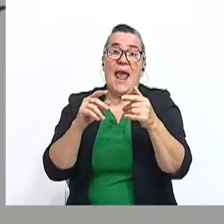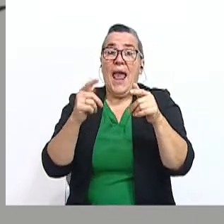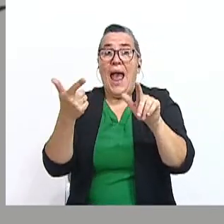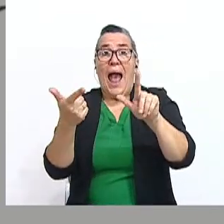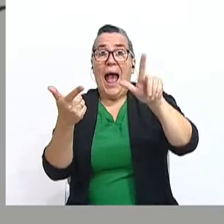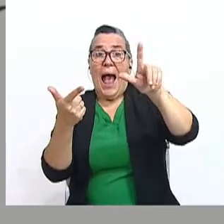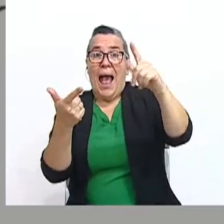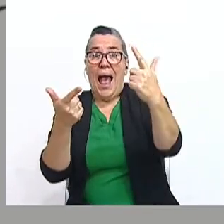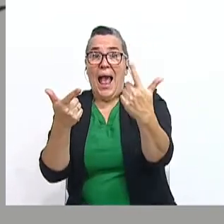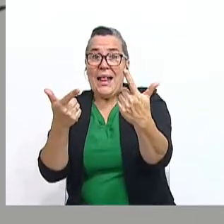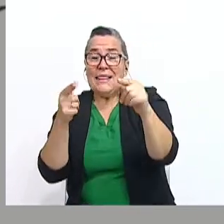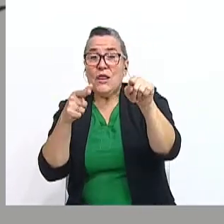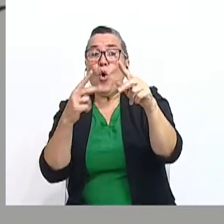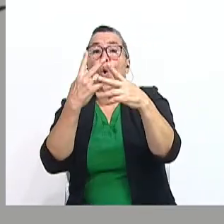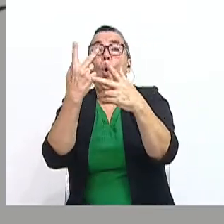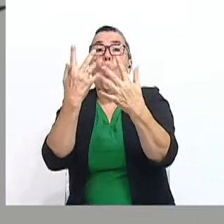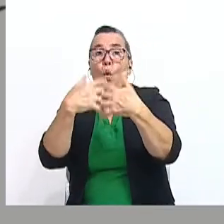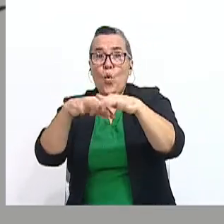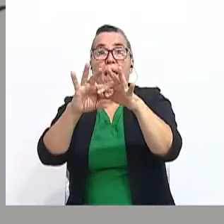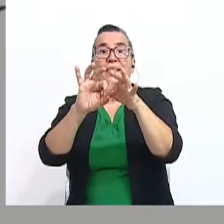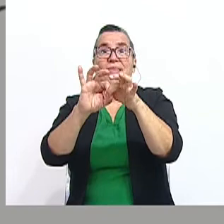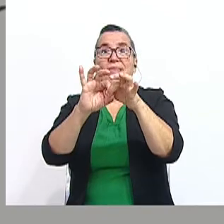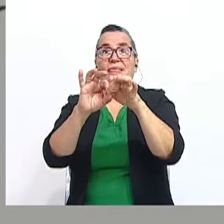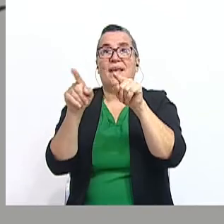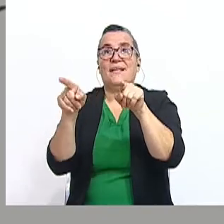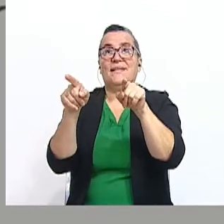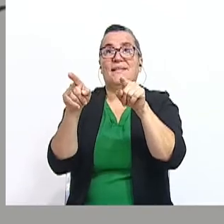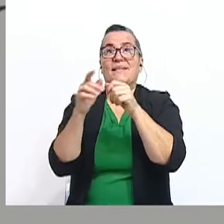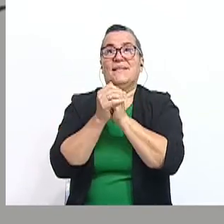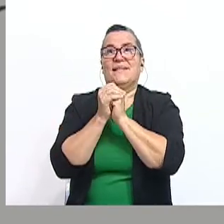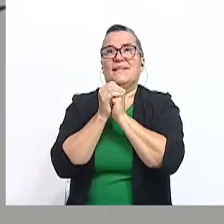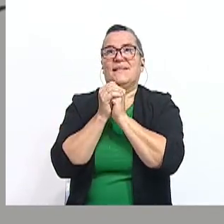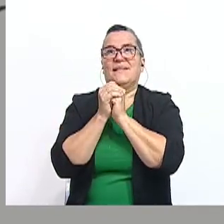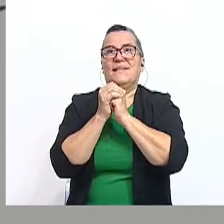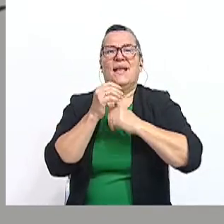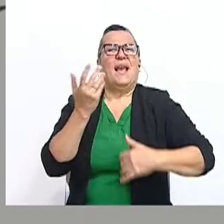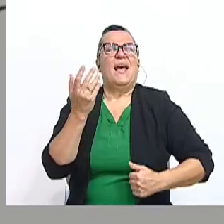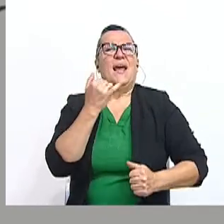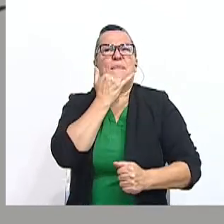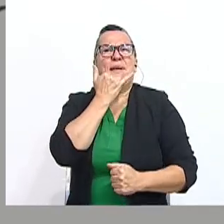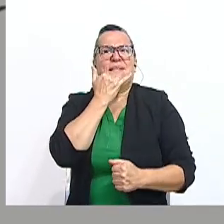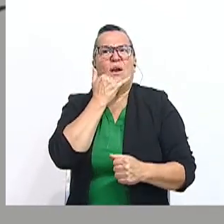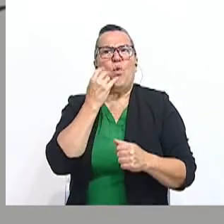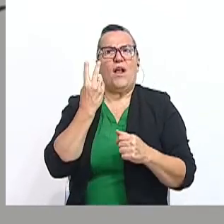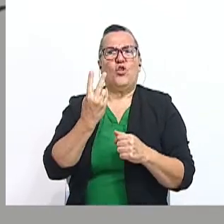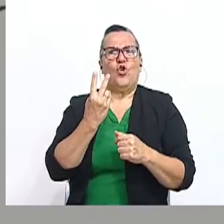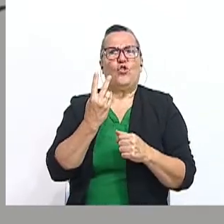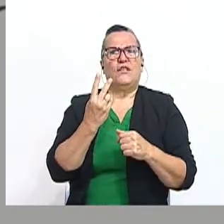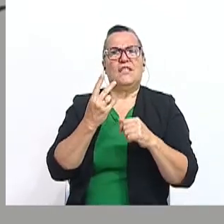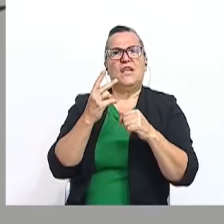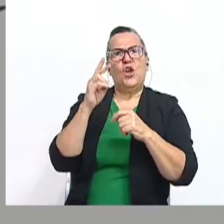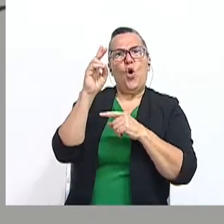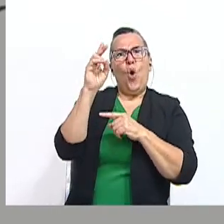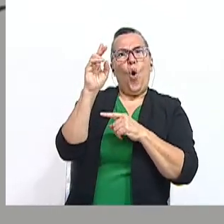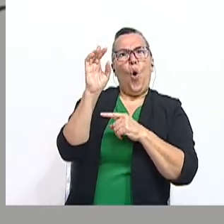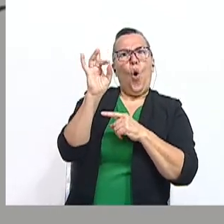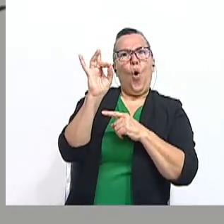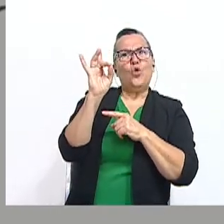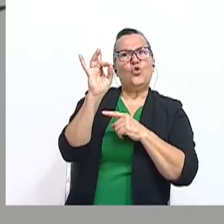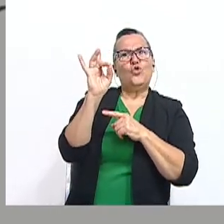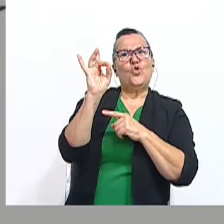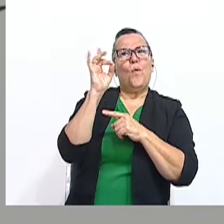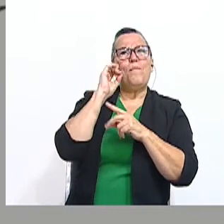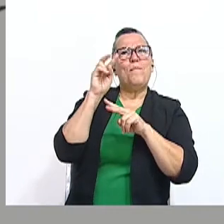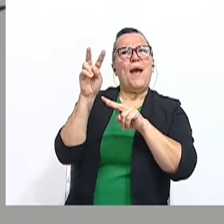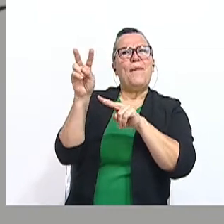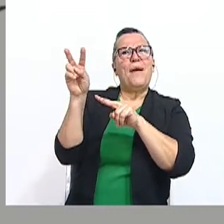internos son congruentes, vamos muy bien. ¿Qué pasará con el ángulo 2 y el ángulo 8? ¿Pasará lo mismo? Veamos